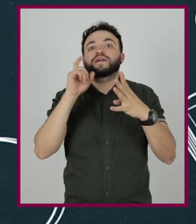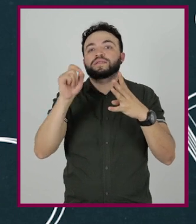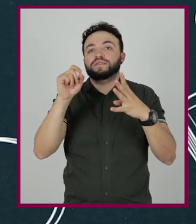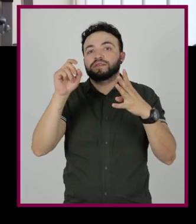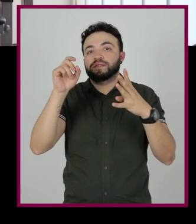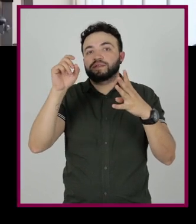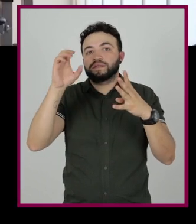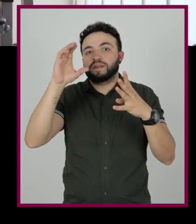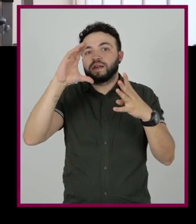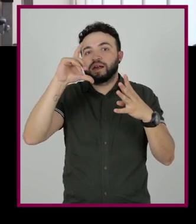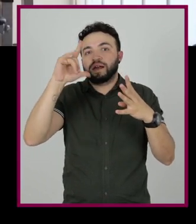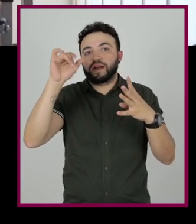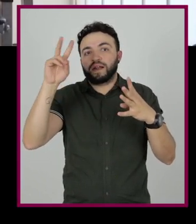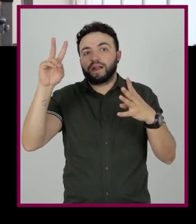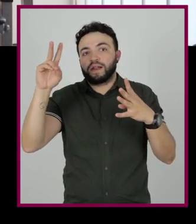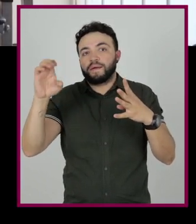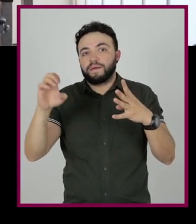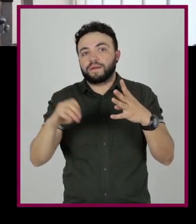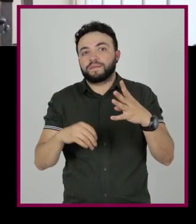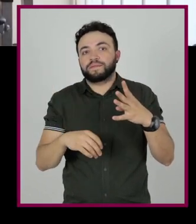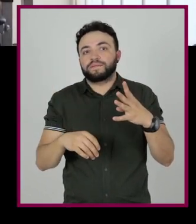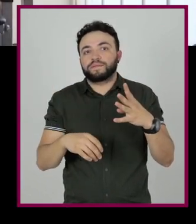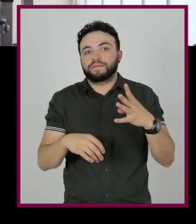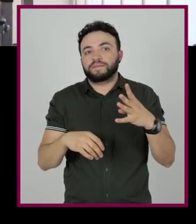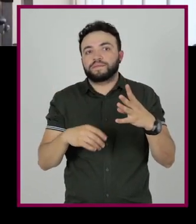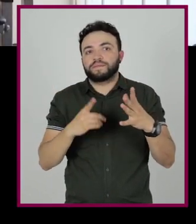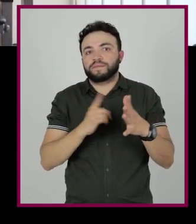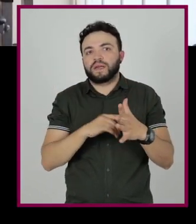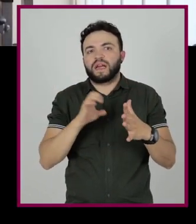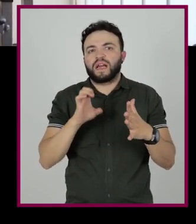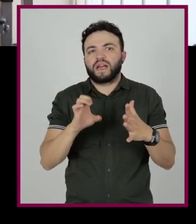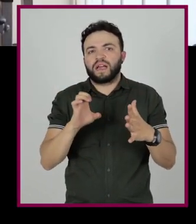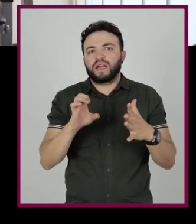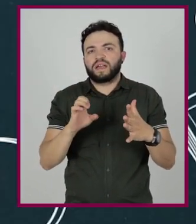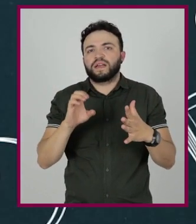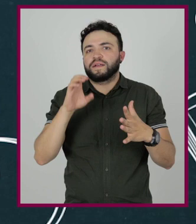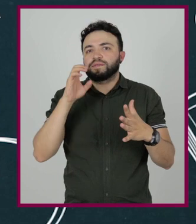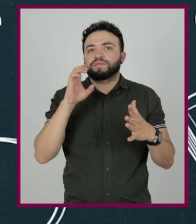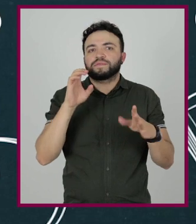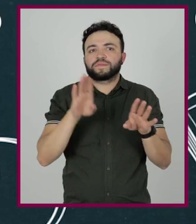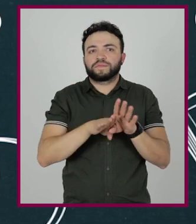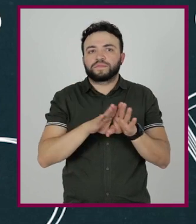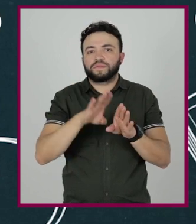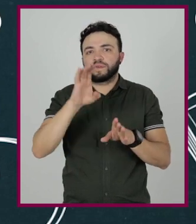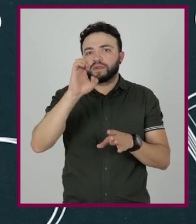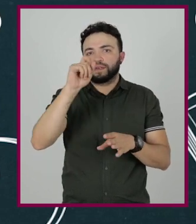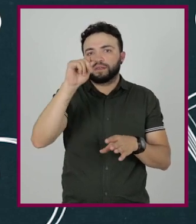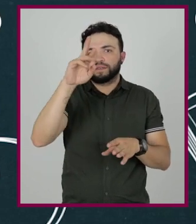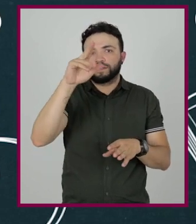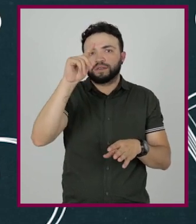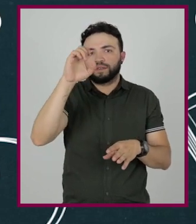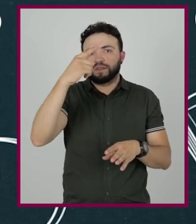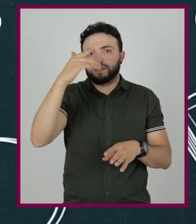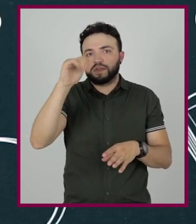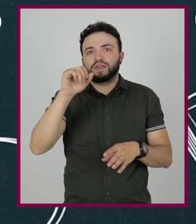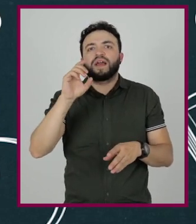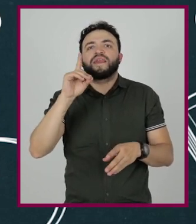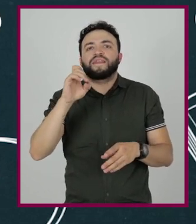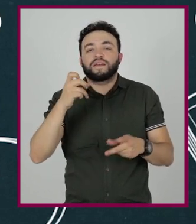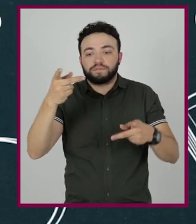palabra clave y... Yo sé. ¿Qué significa la E? Yo sé. Échatela. Estrategia de procesamiento de